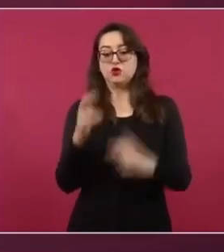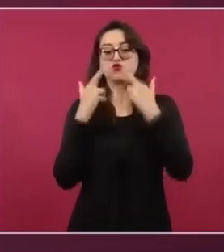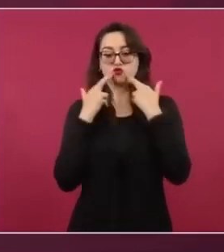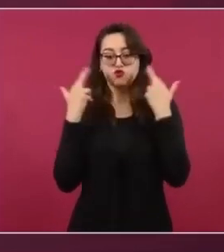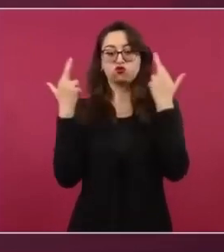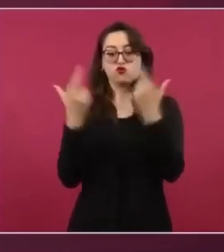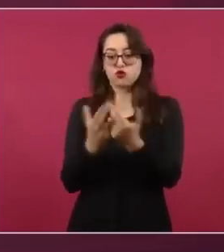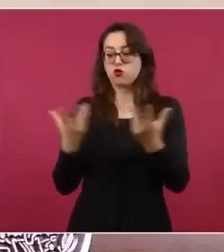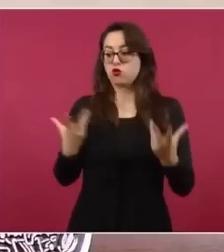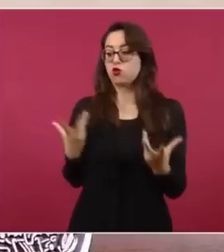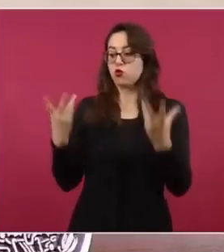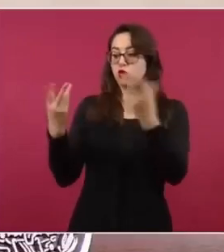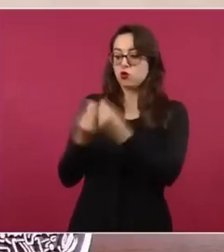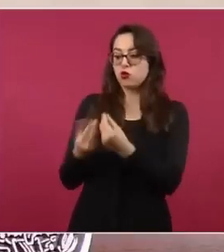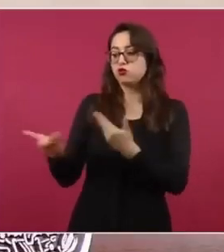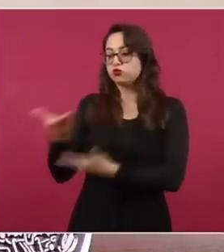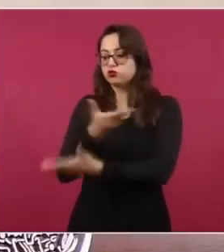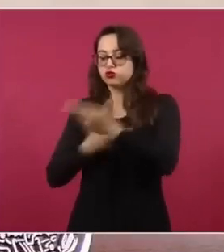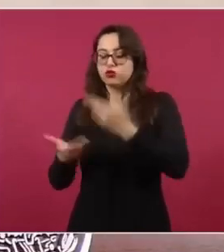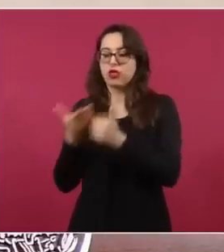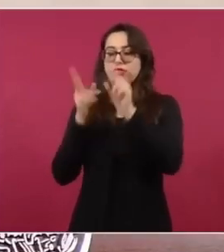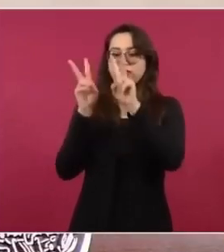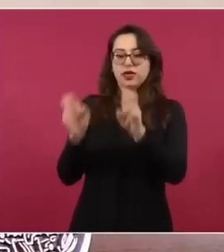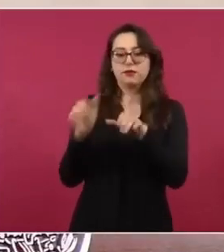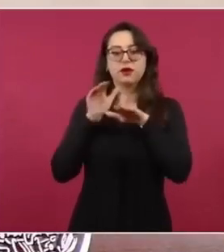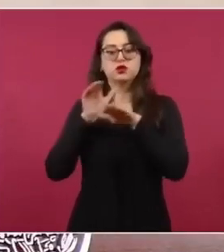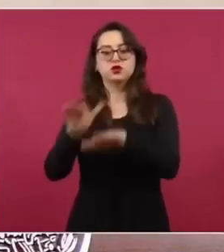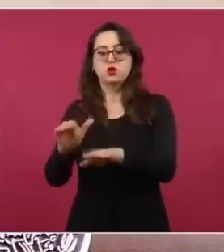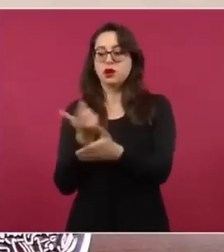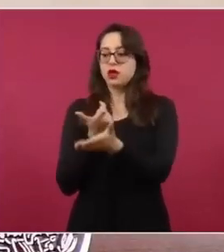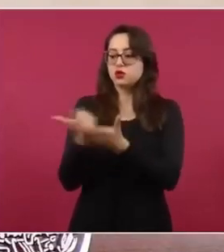el manejo de sueldos